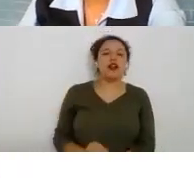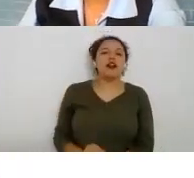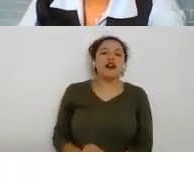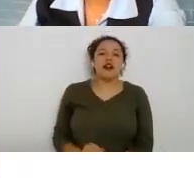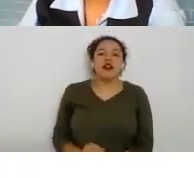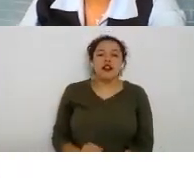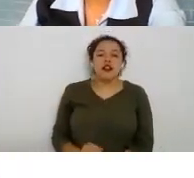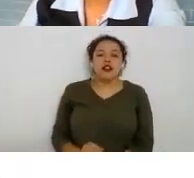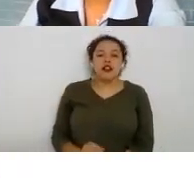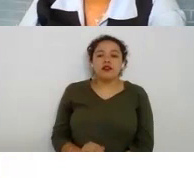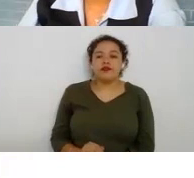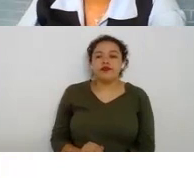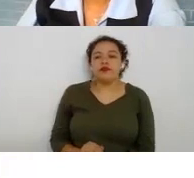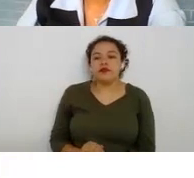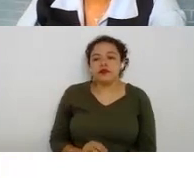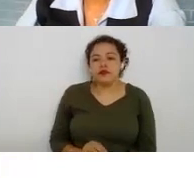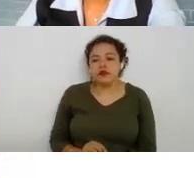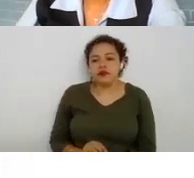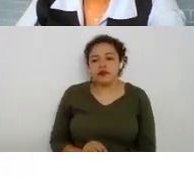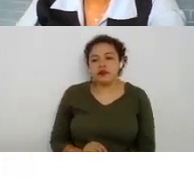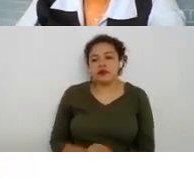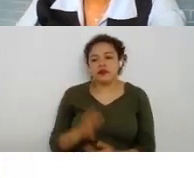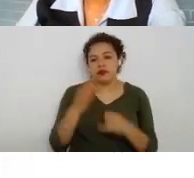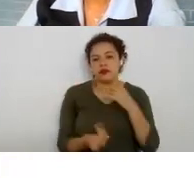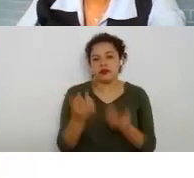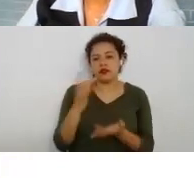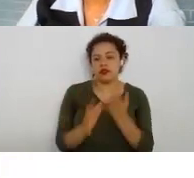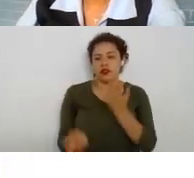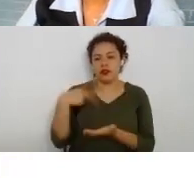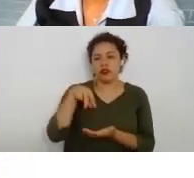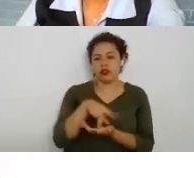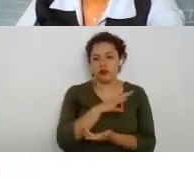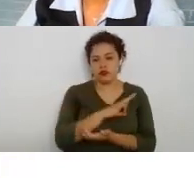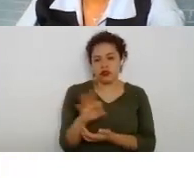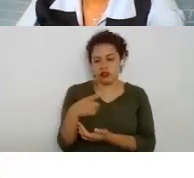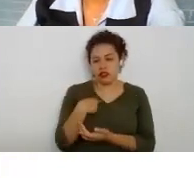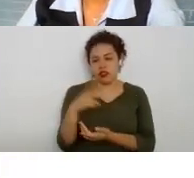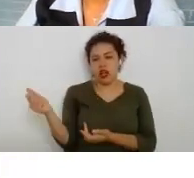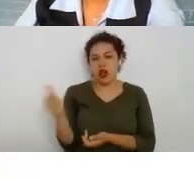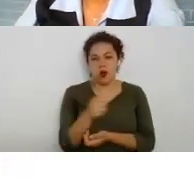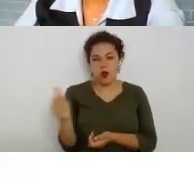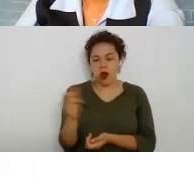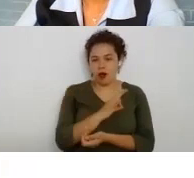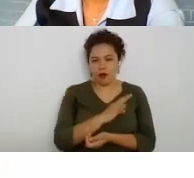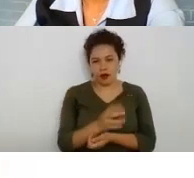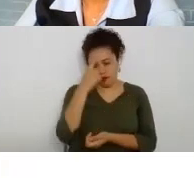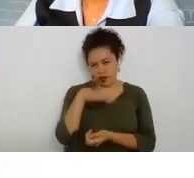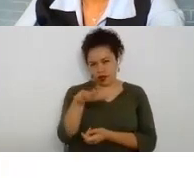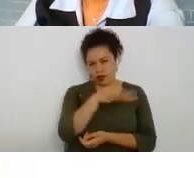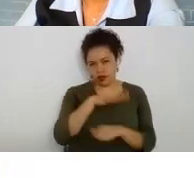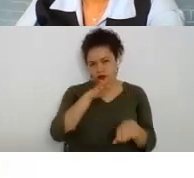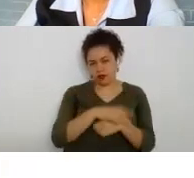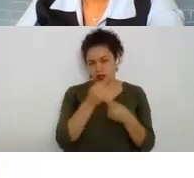por último yo procedo a levantarme. Y esta técnica me podría ayudar a trasladar a la víctima a un sitio más seguro.